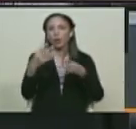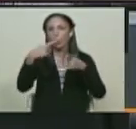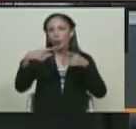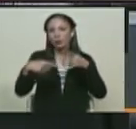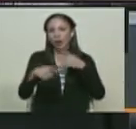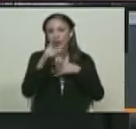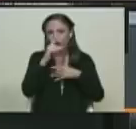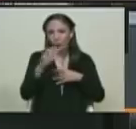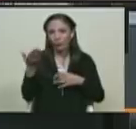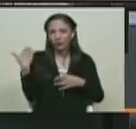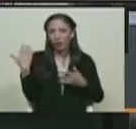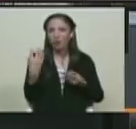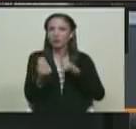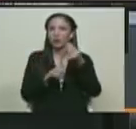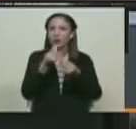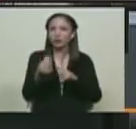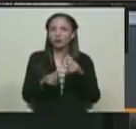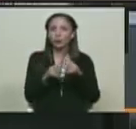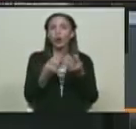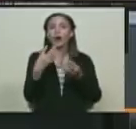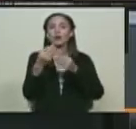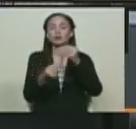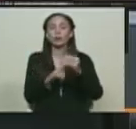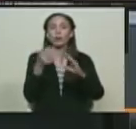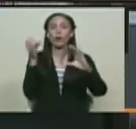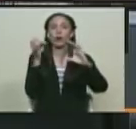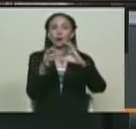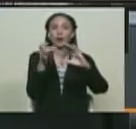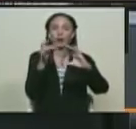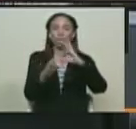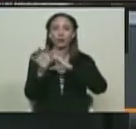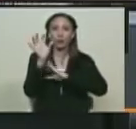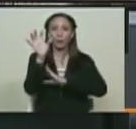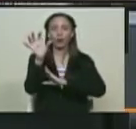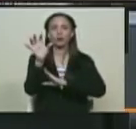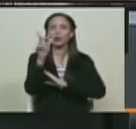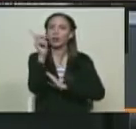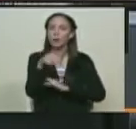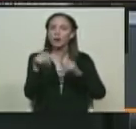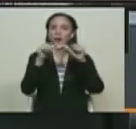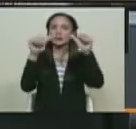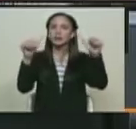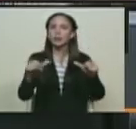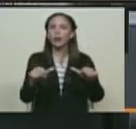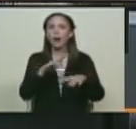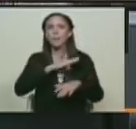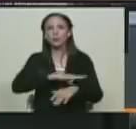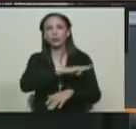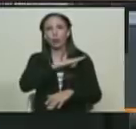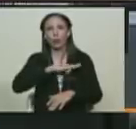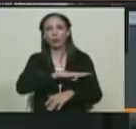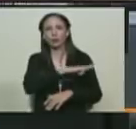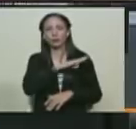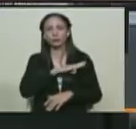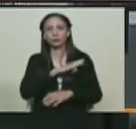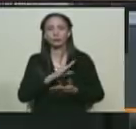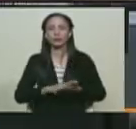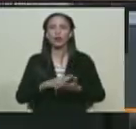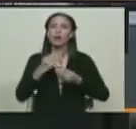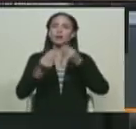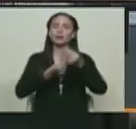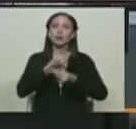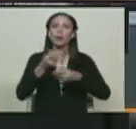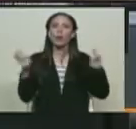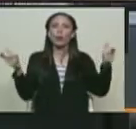la creación del carné de la patria y el sistema de misiones y grandes misiones. La creación del movimiento